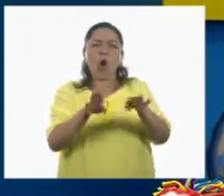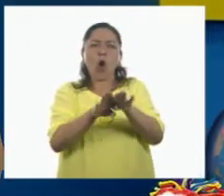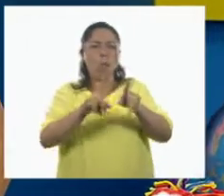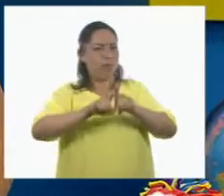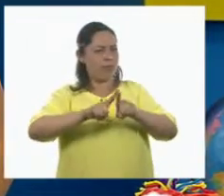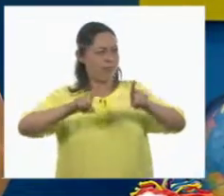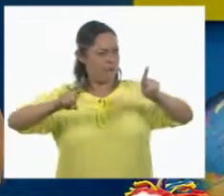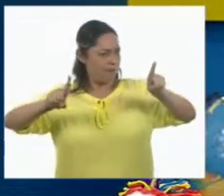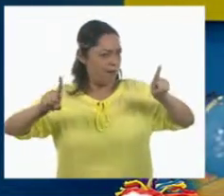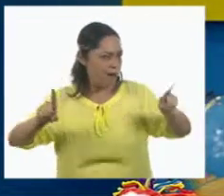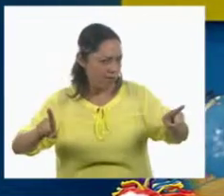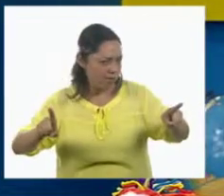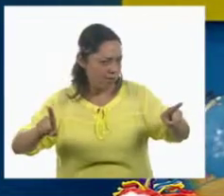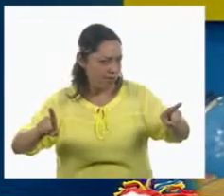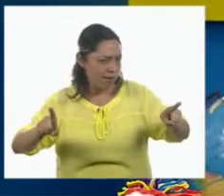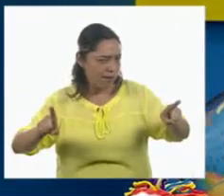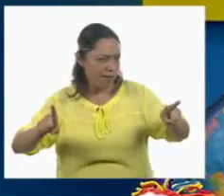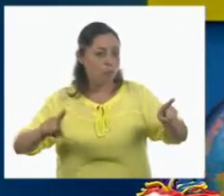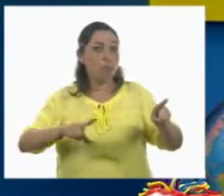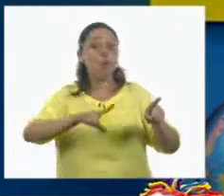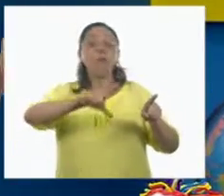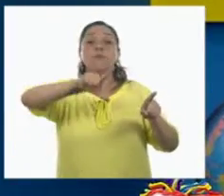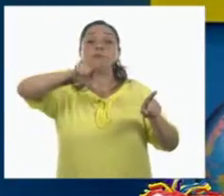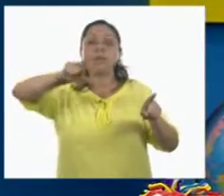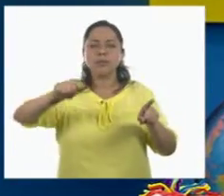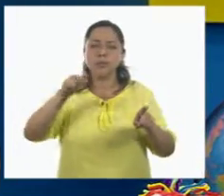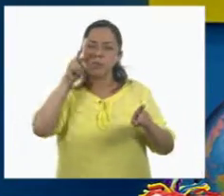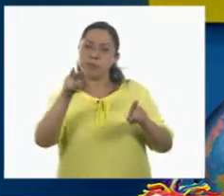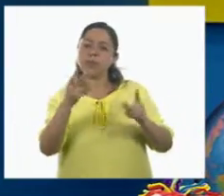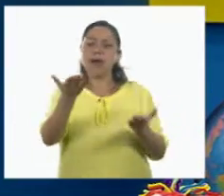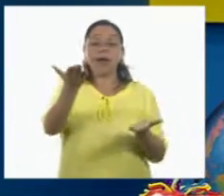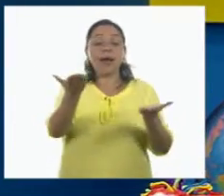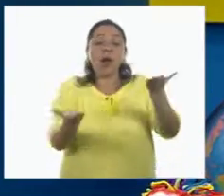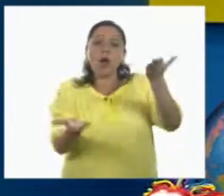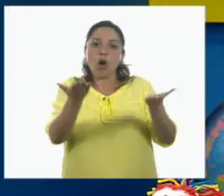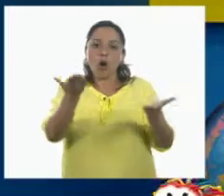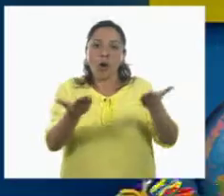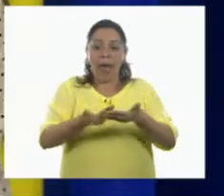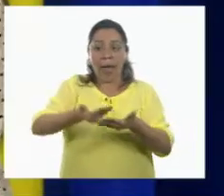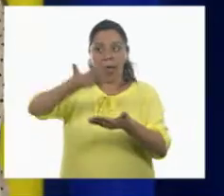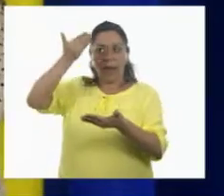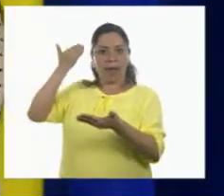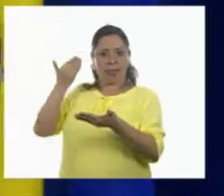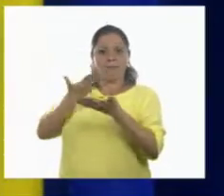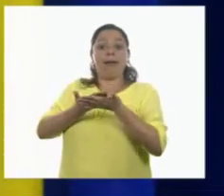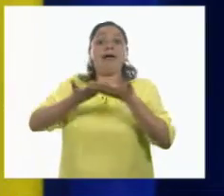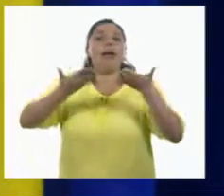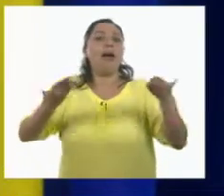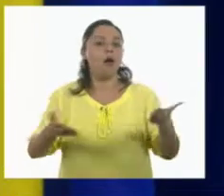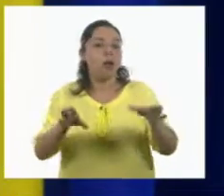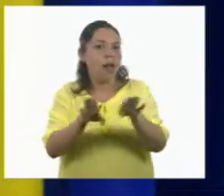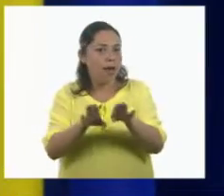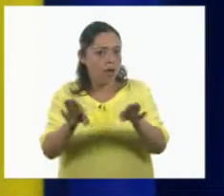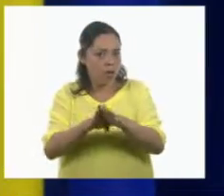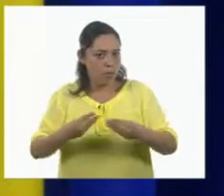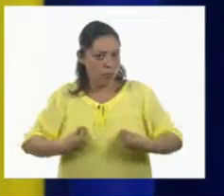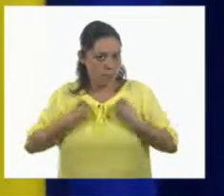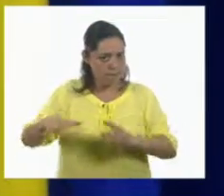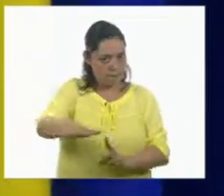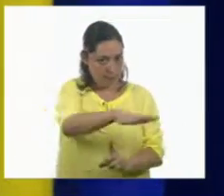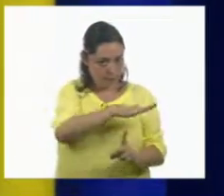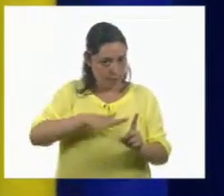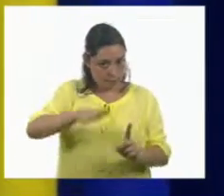porque después nos vamos a ir a un comparativo de cómo vivimos actualmente. ¿Qué te parece? Me parece increíble. Wow. Y Ahora sí, dime.